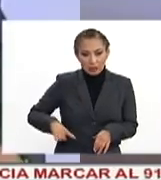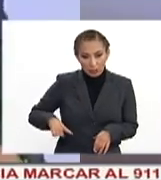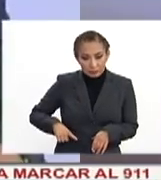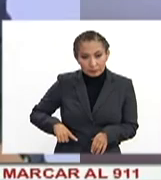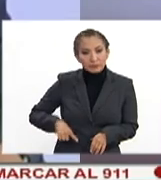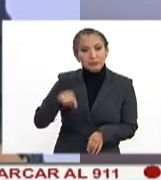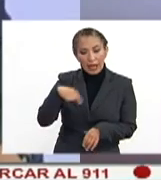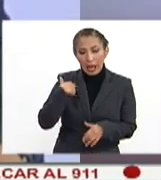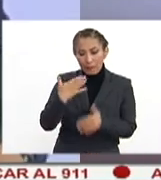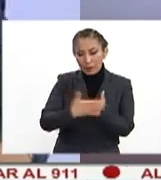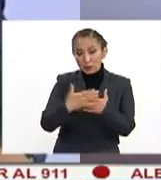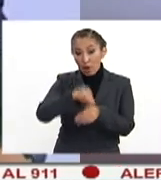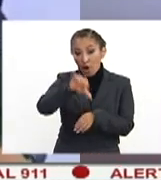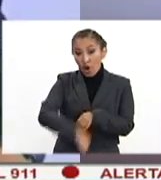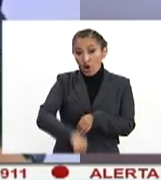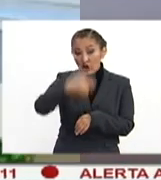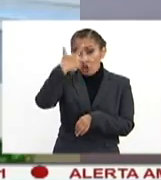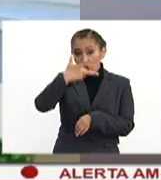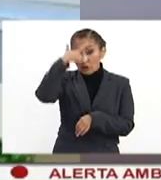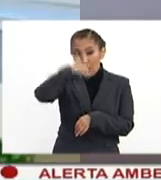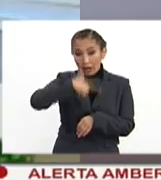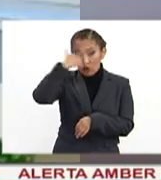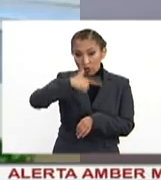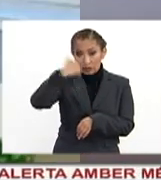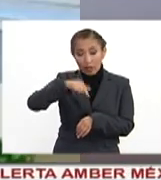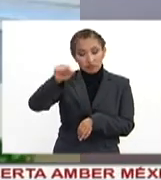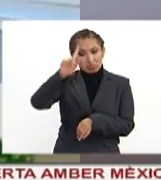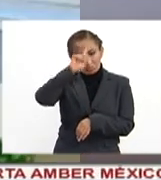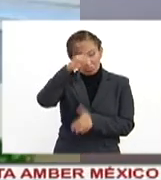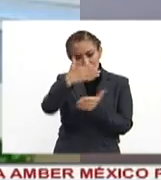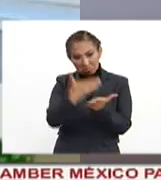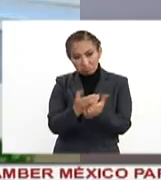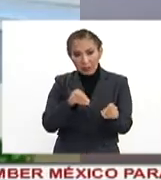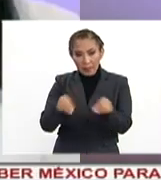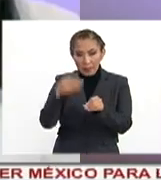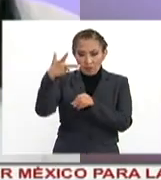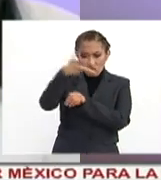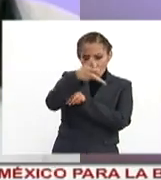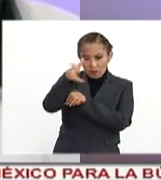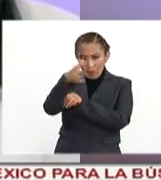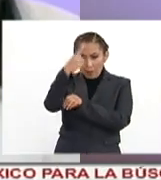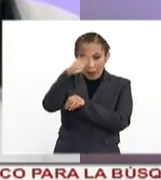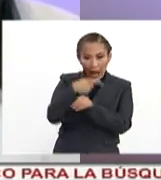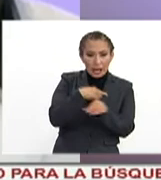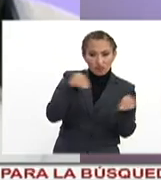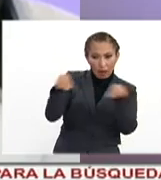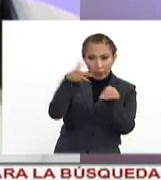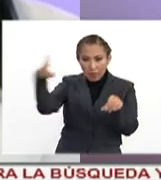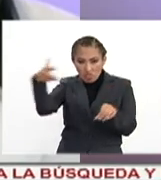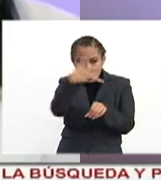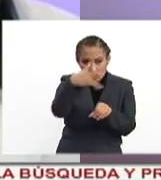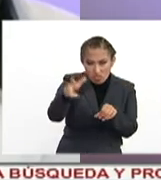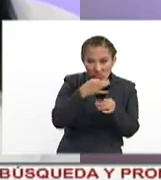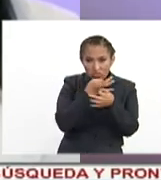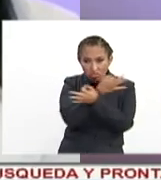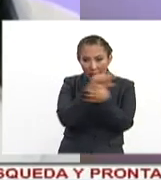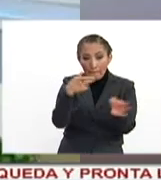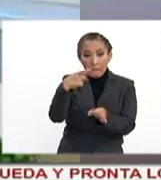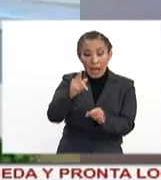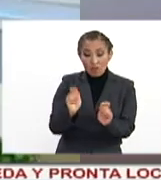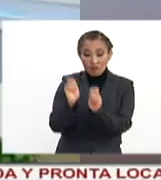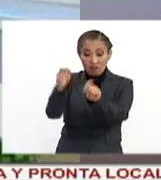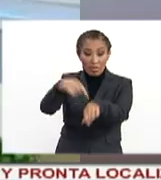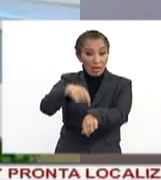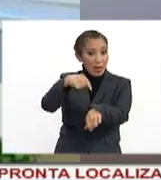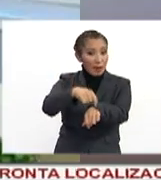que está programado para hoy a las 8 de la noche. Solo se propone algún movimiento de cámara para hacer más dinámica la transmisión, pero la asignación